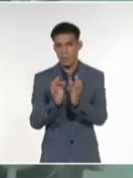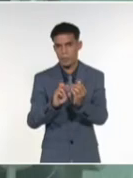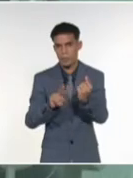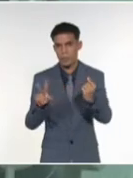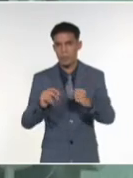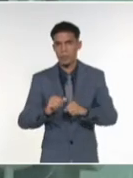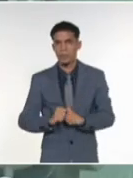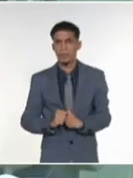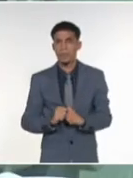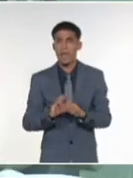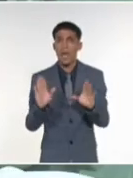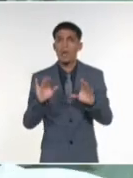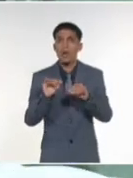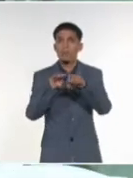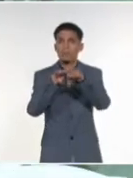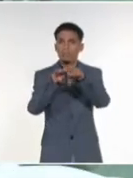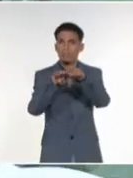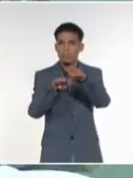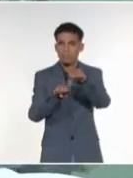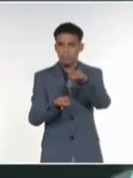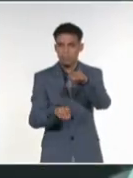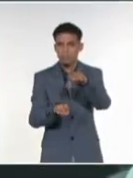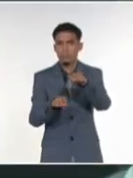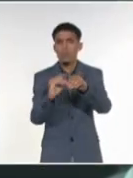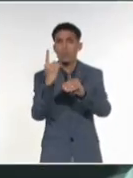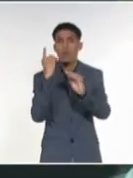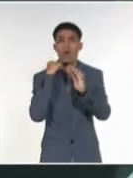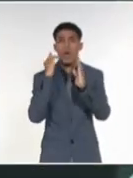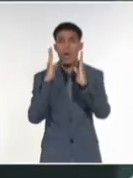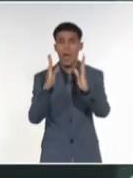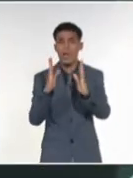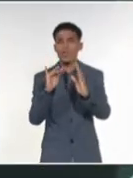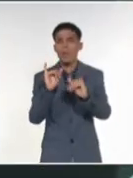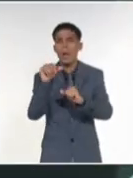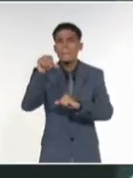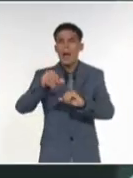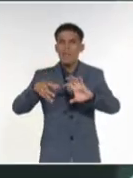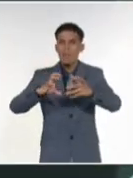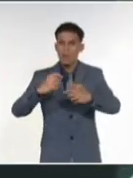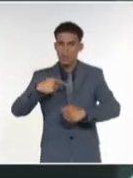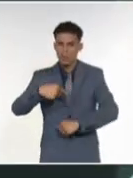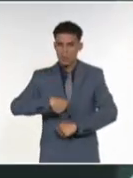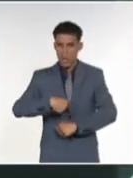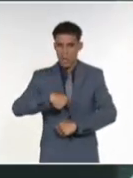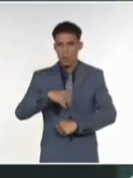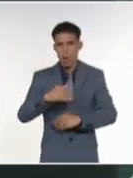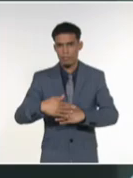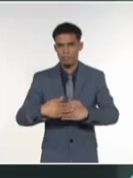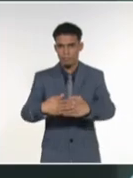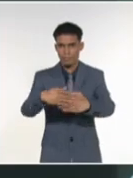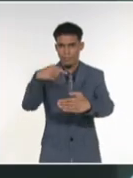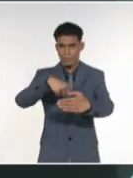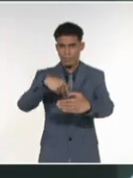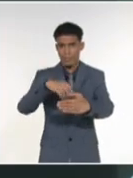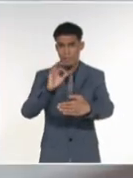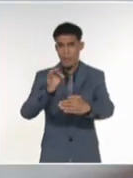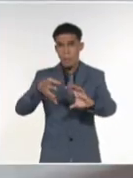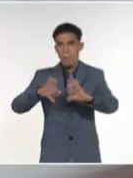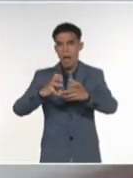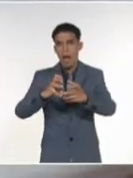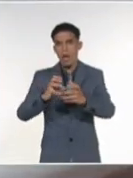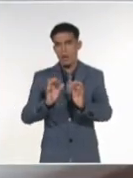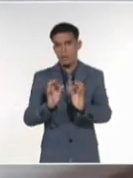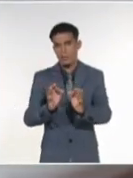Asimismo, disminuyeron las defunciones en menores de un año por malformaciones congénitas debido a los diagnósticos prenatales realizados de manera